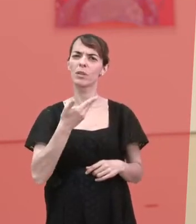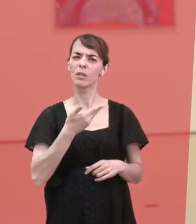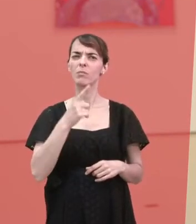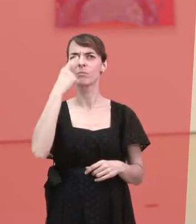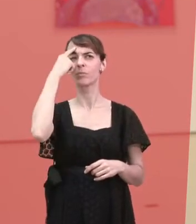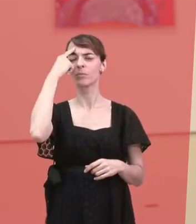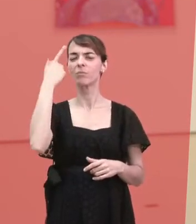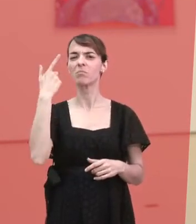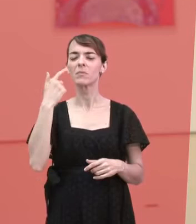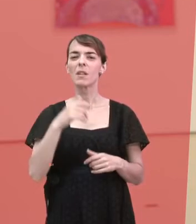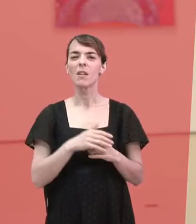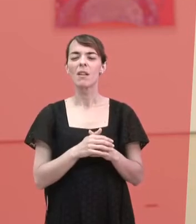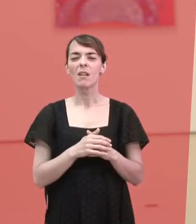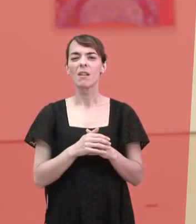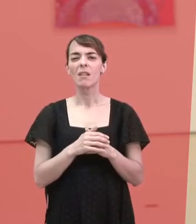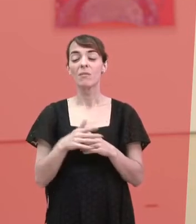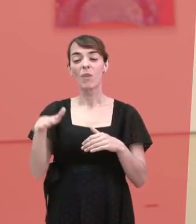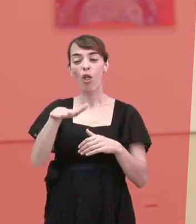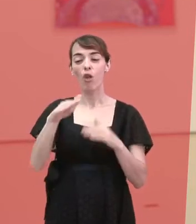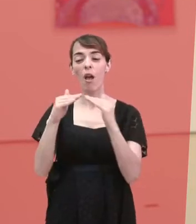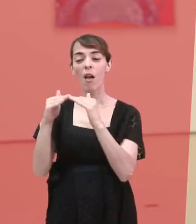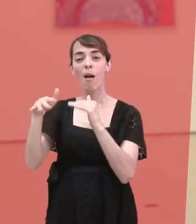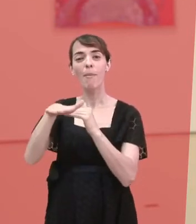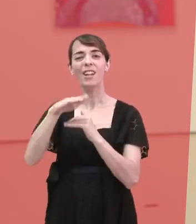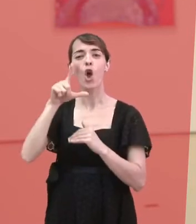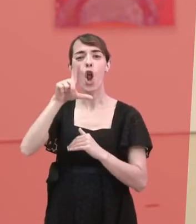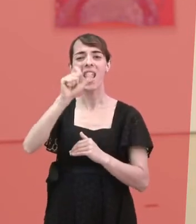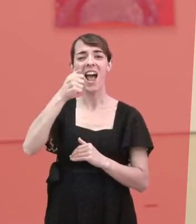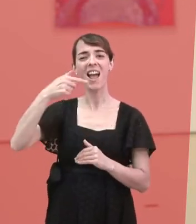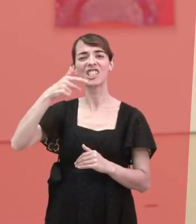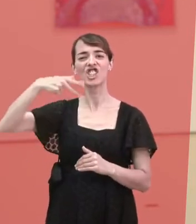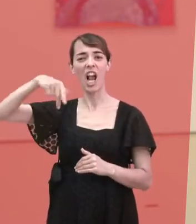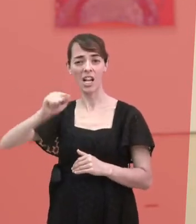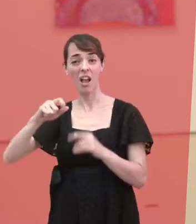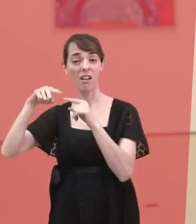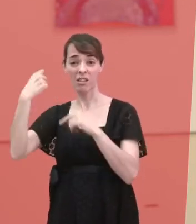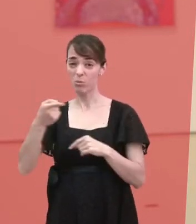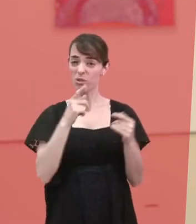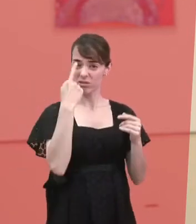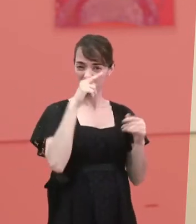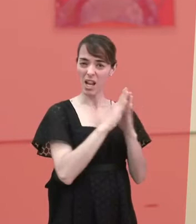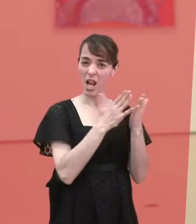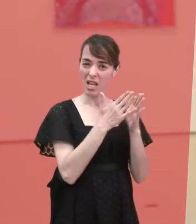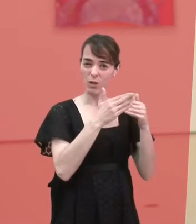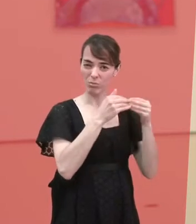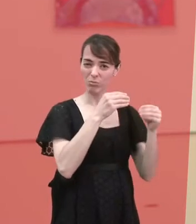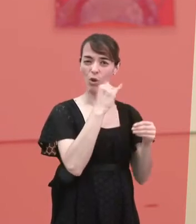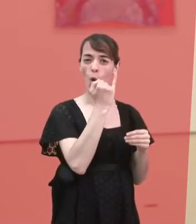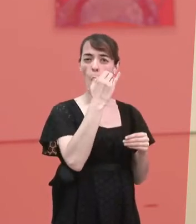y empecé, hice bueno, lo que era el barrio de la Chanca, con lo cual después se ha hecho un libro con Juan Goytisolo, como